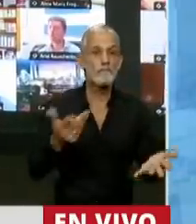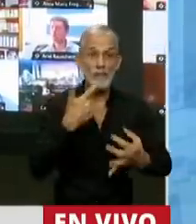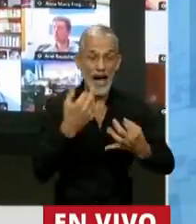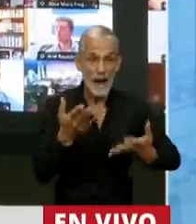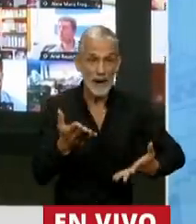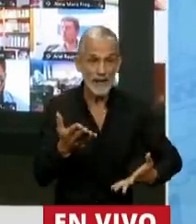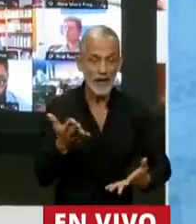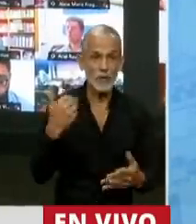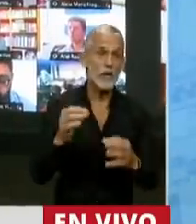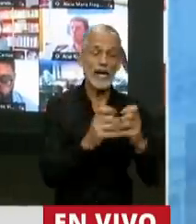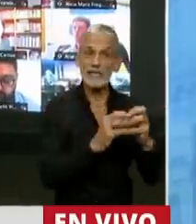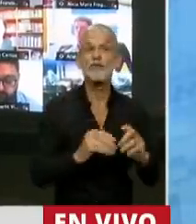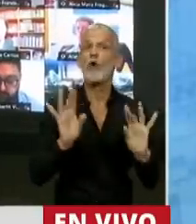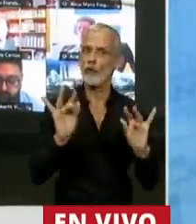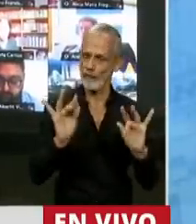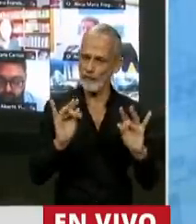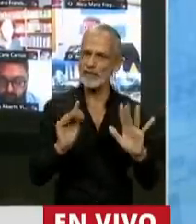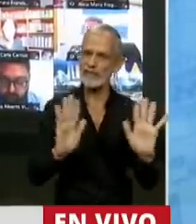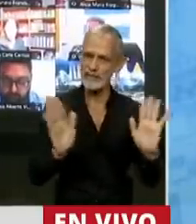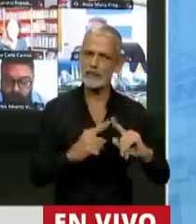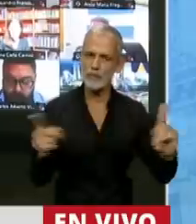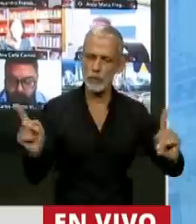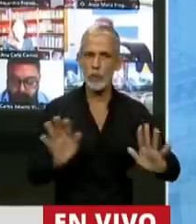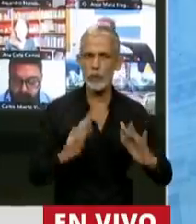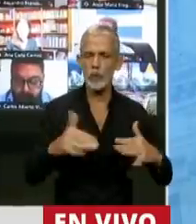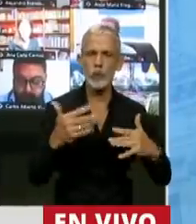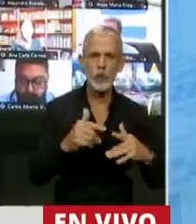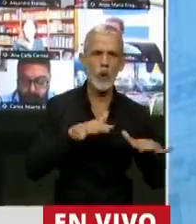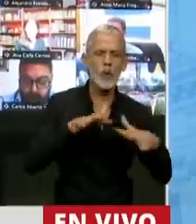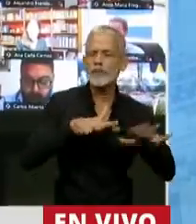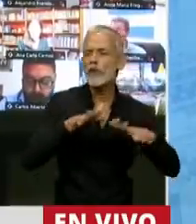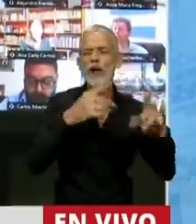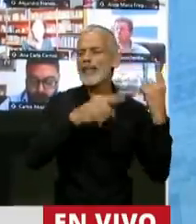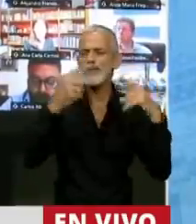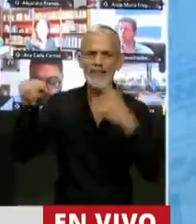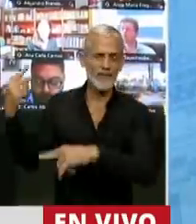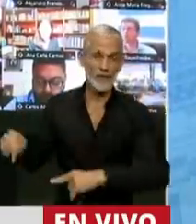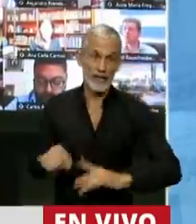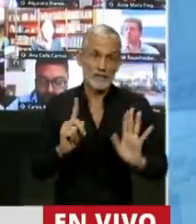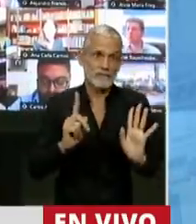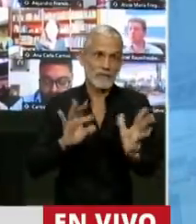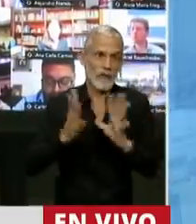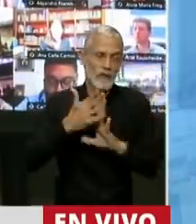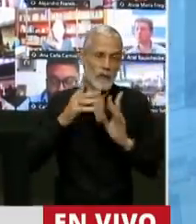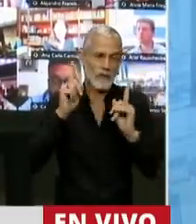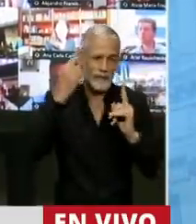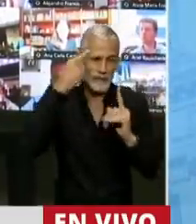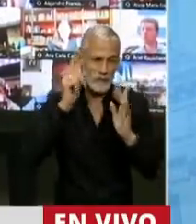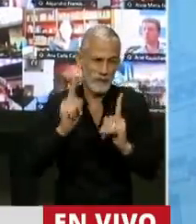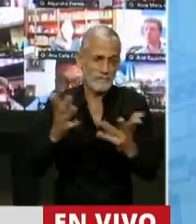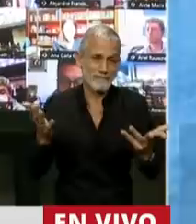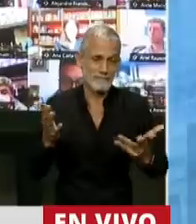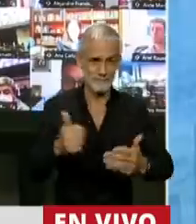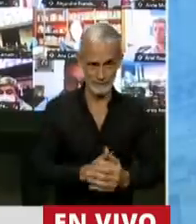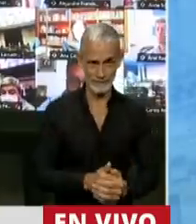verdad que ha sido una sesión compleja, que han pasado todo tipo de episodios, que siguen de la misma manera y